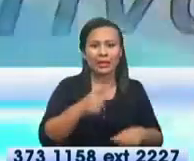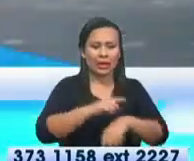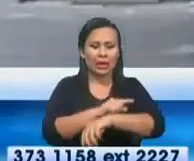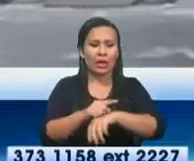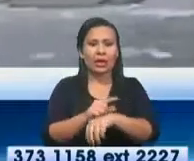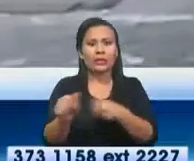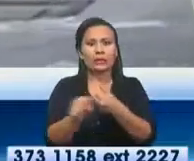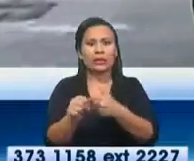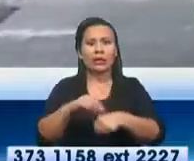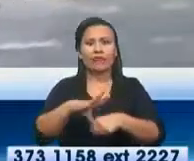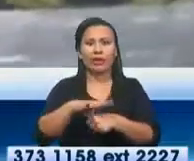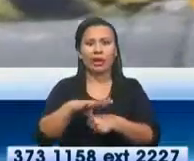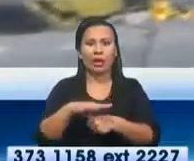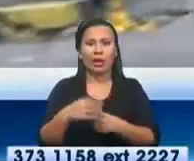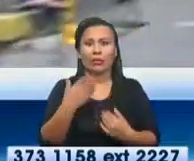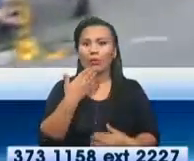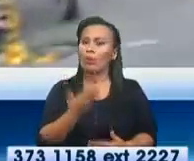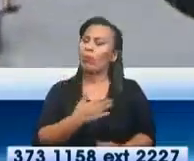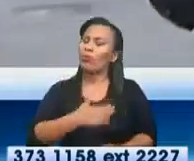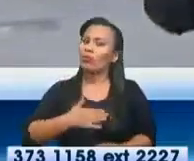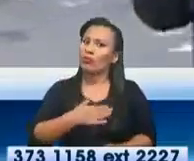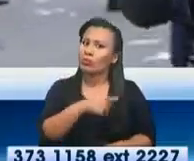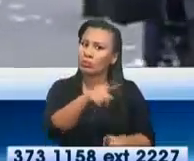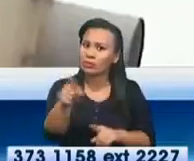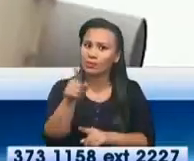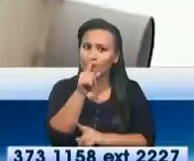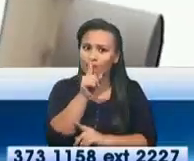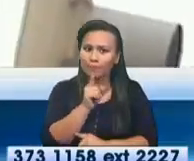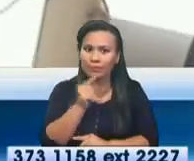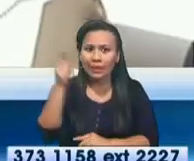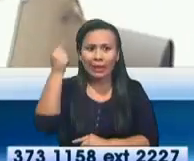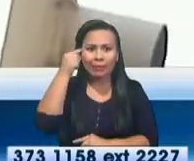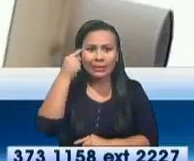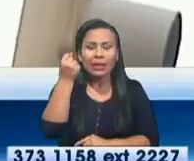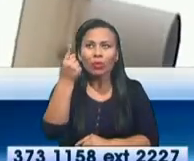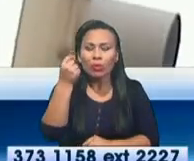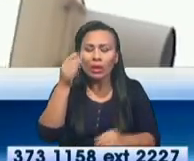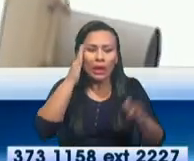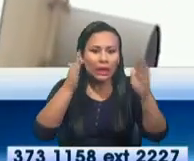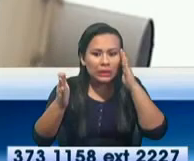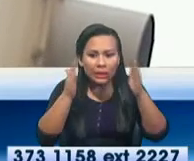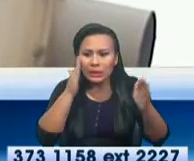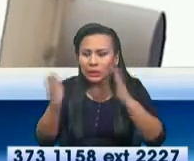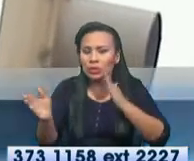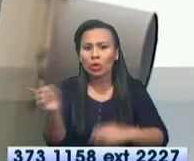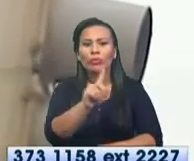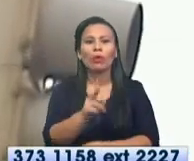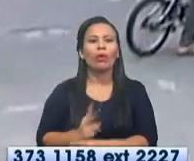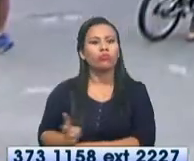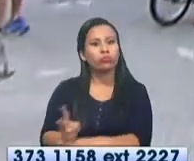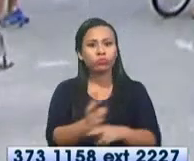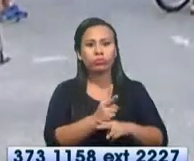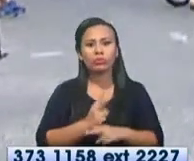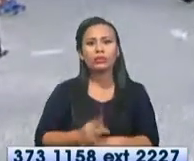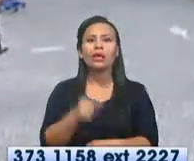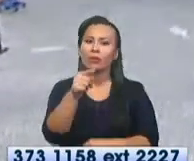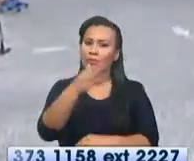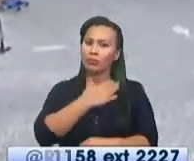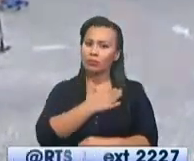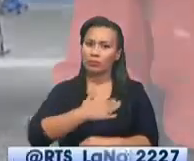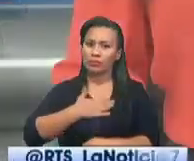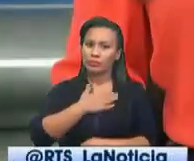feriado, en donde se espera que haya prudencia en las vías, tanto de la urbe como de las carreteras, informó Julio César